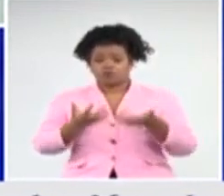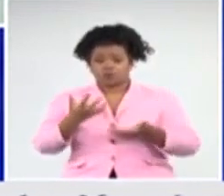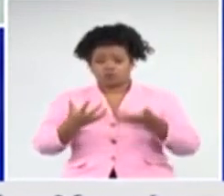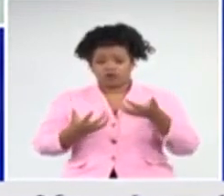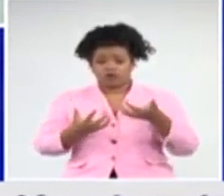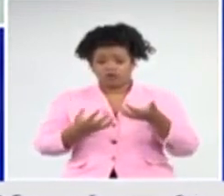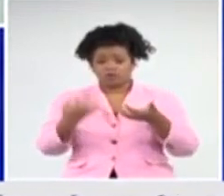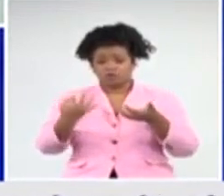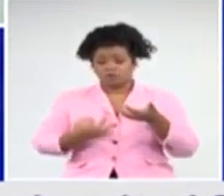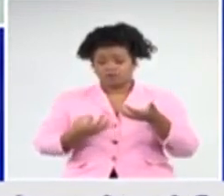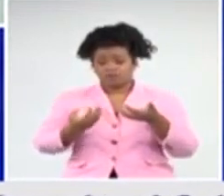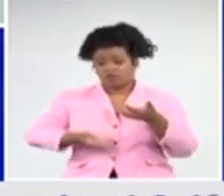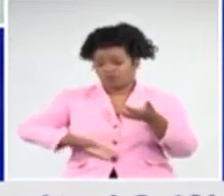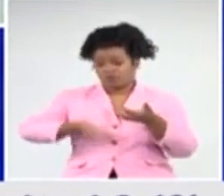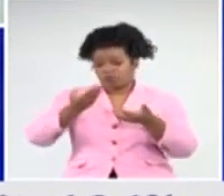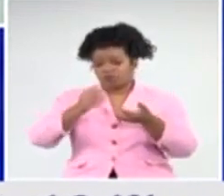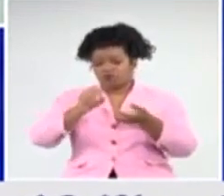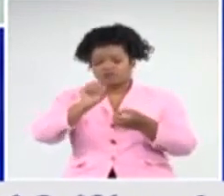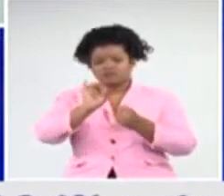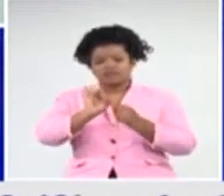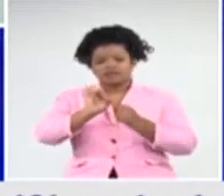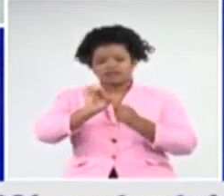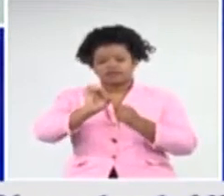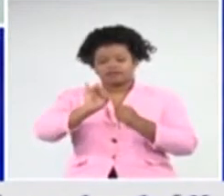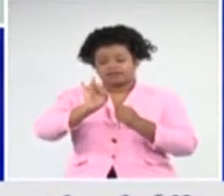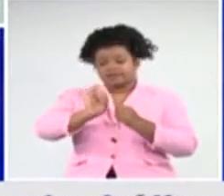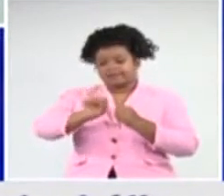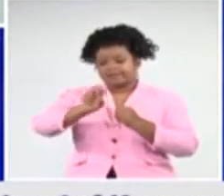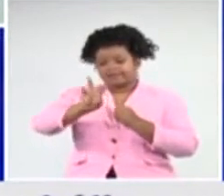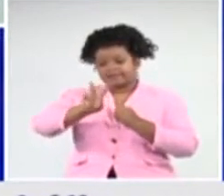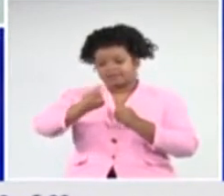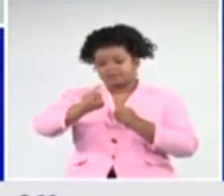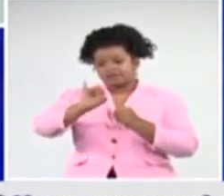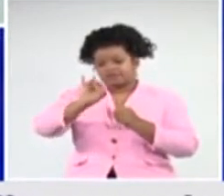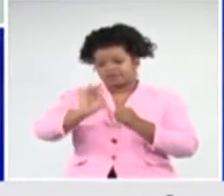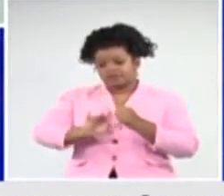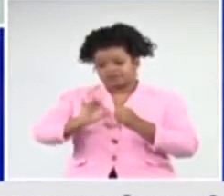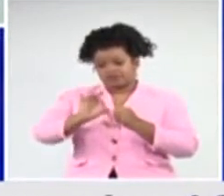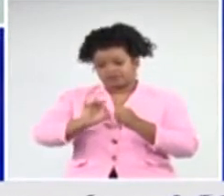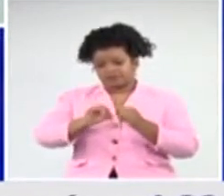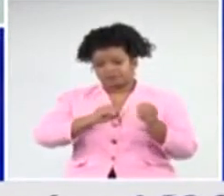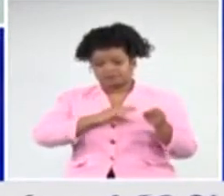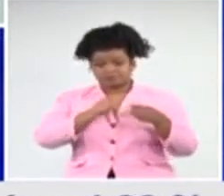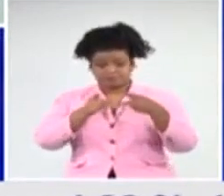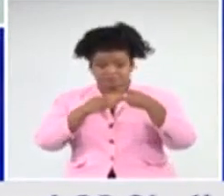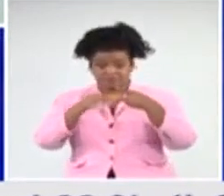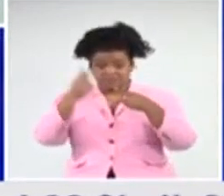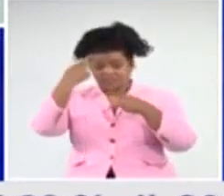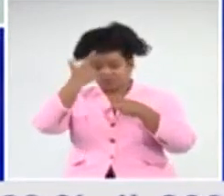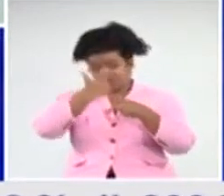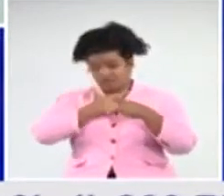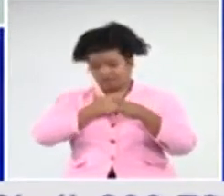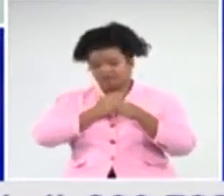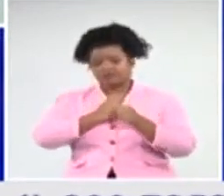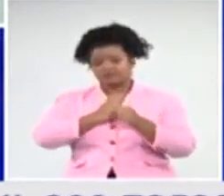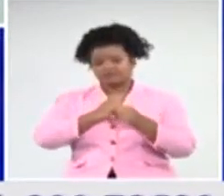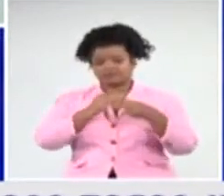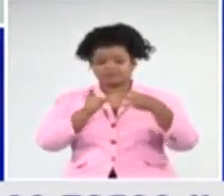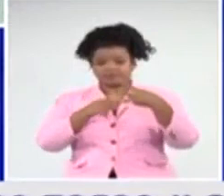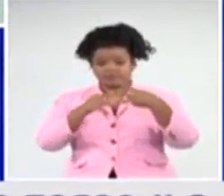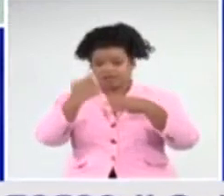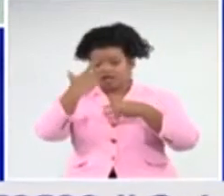alta, 73,7%. Ciego de Ávila, Artemisa, Pinar del Río,